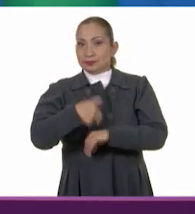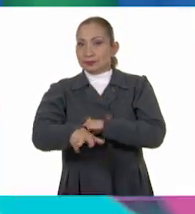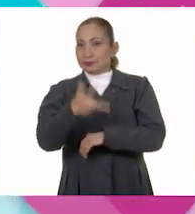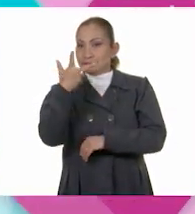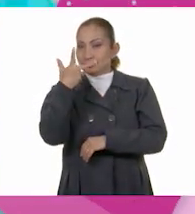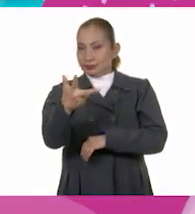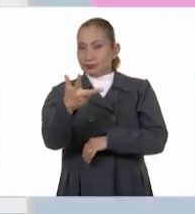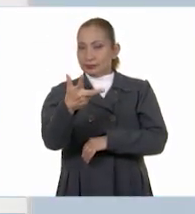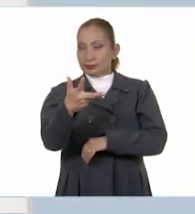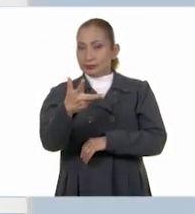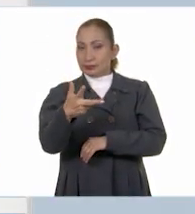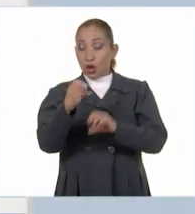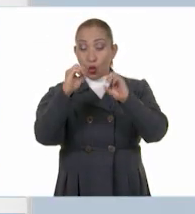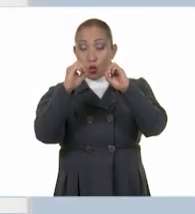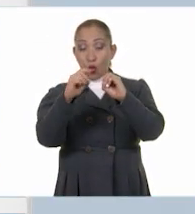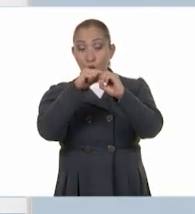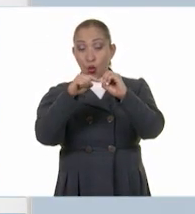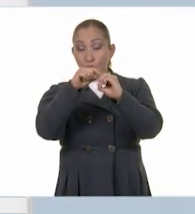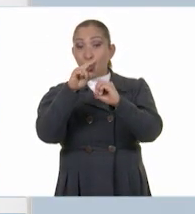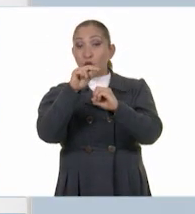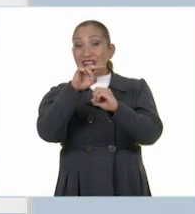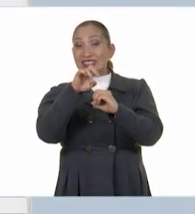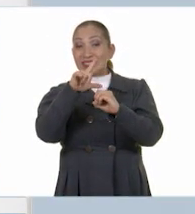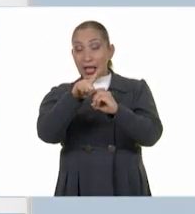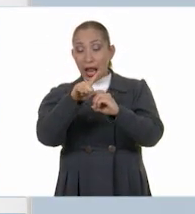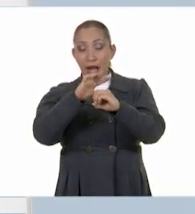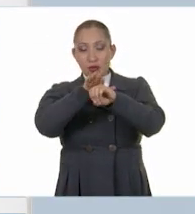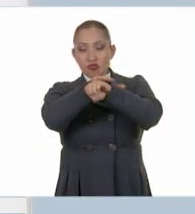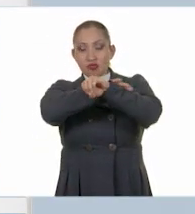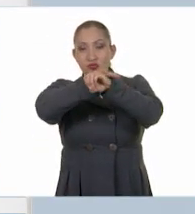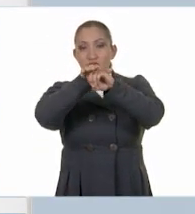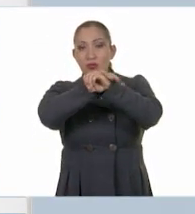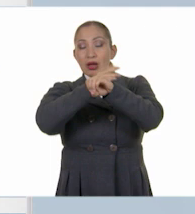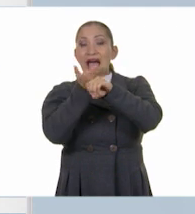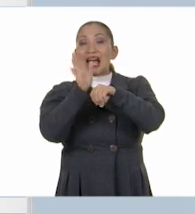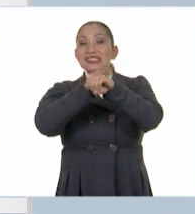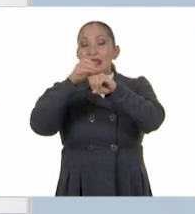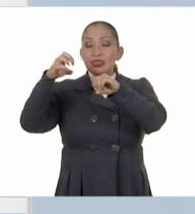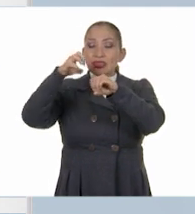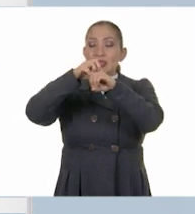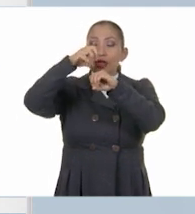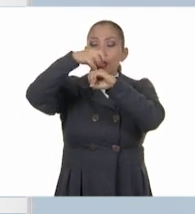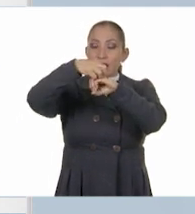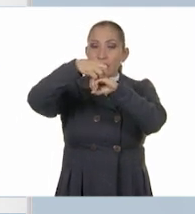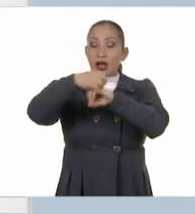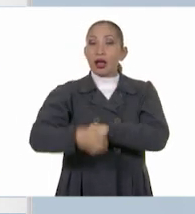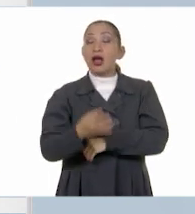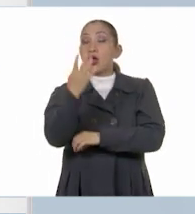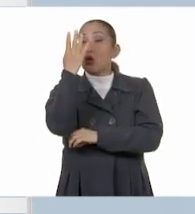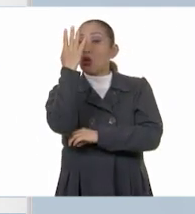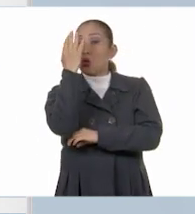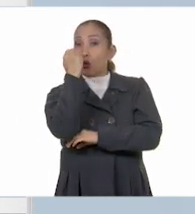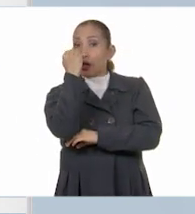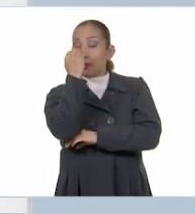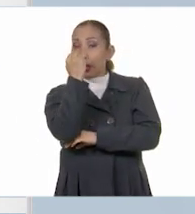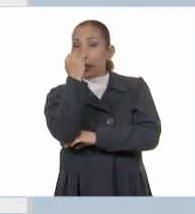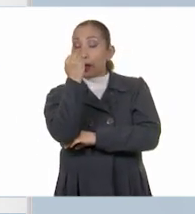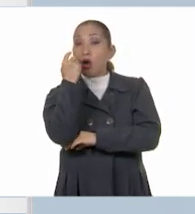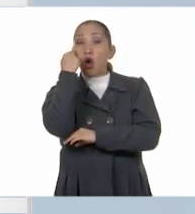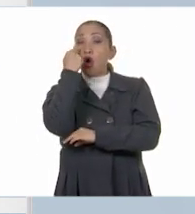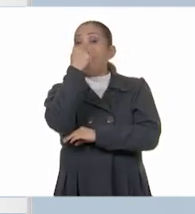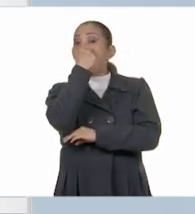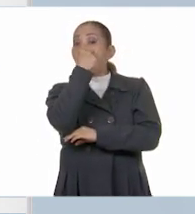8, pegar las bolas de unicel sobre el borde del calcetín. Y número 9, pegar